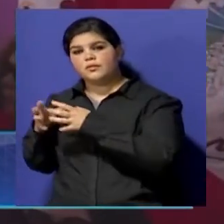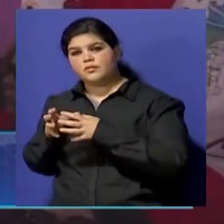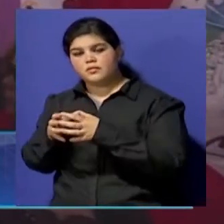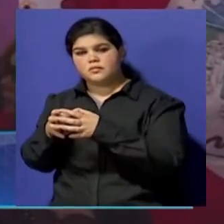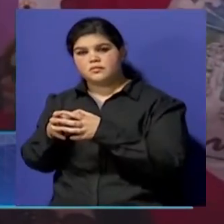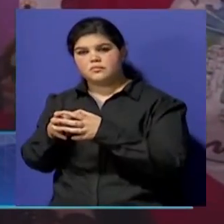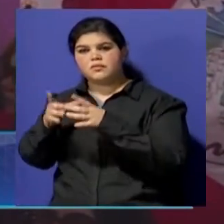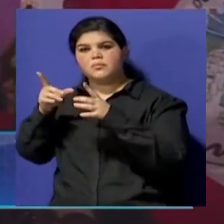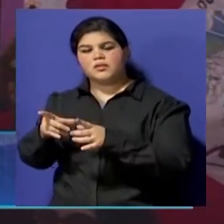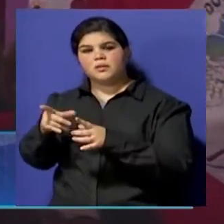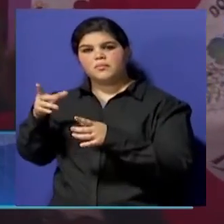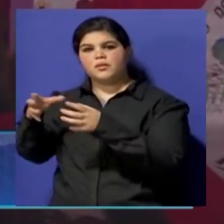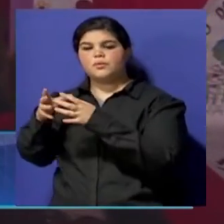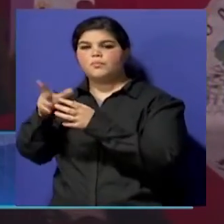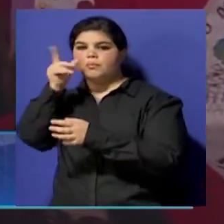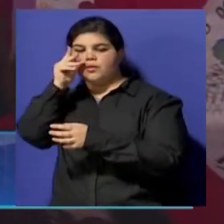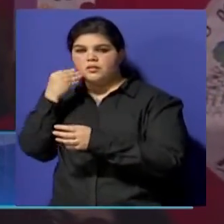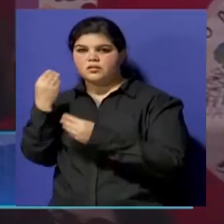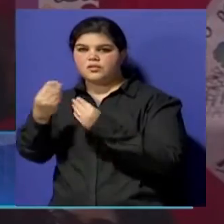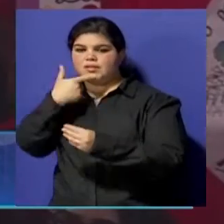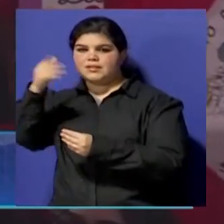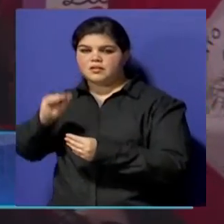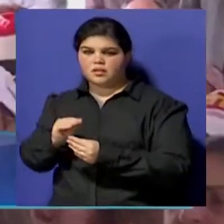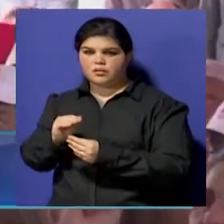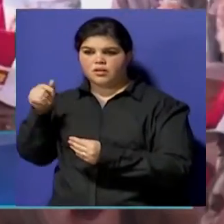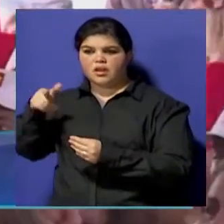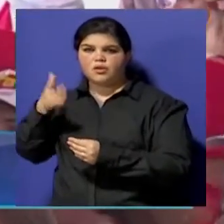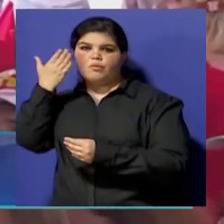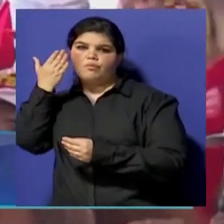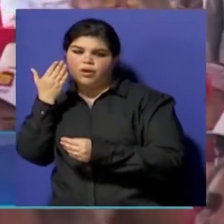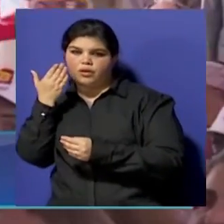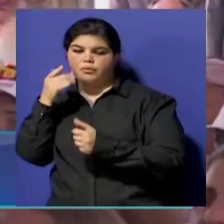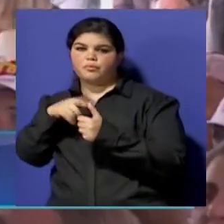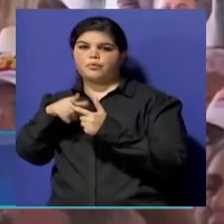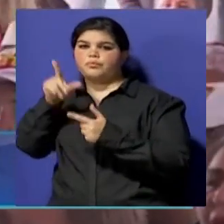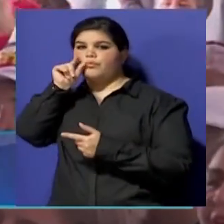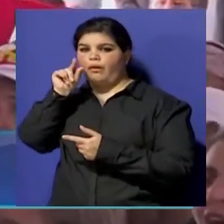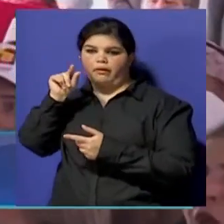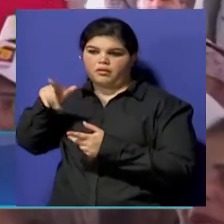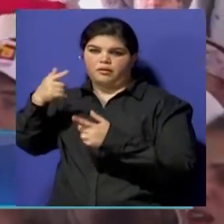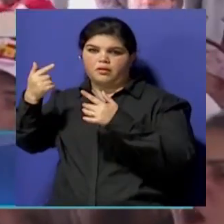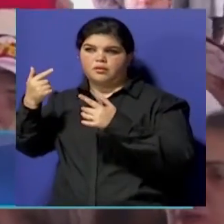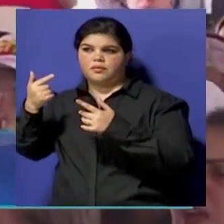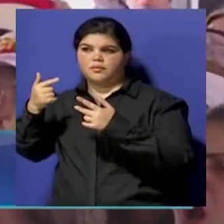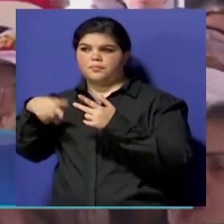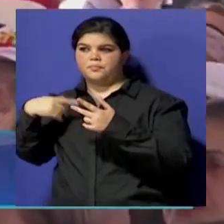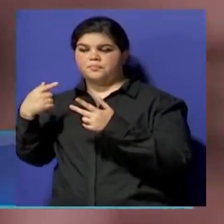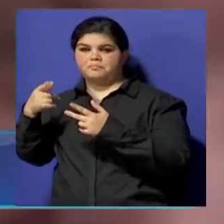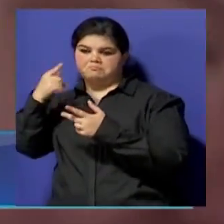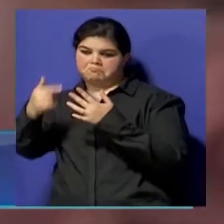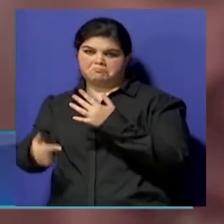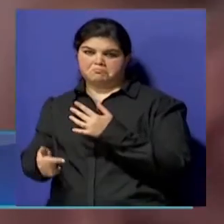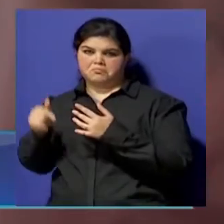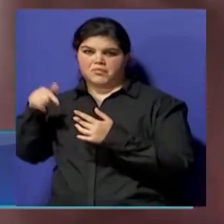los miembros de los partidos políticos, los senadores, han usado las redes sociales, Facebook, Twitter. Es